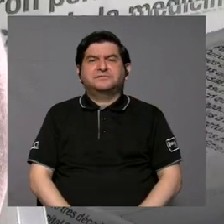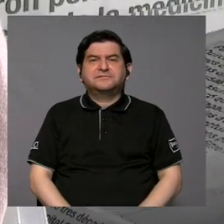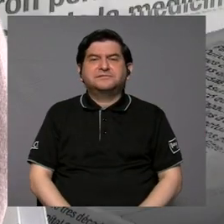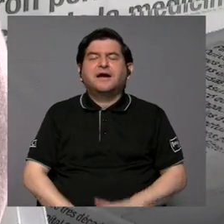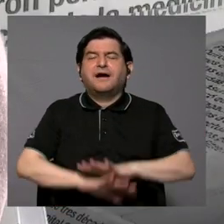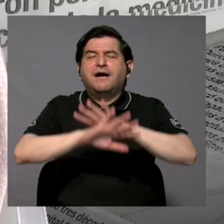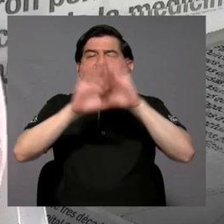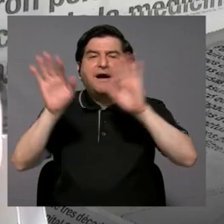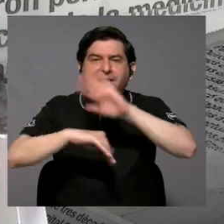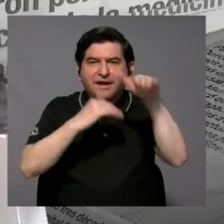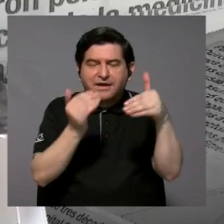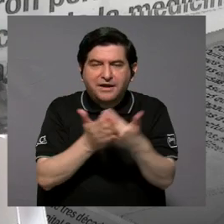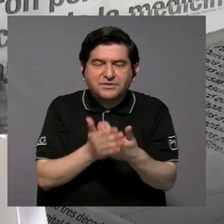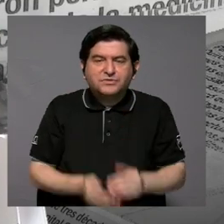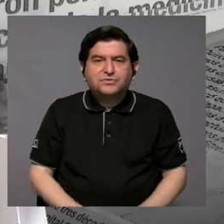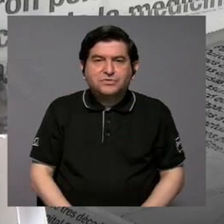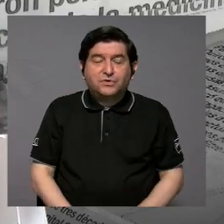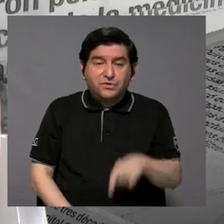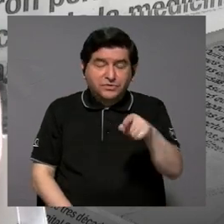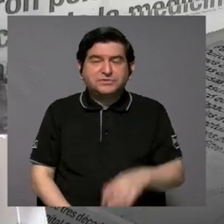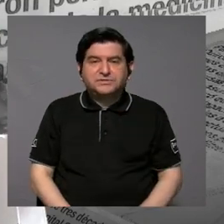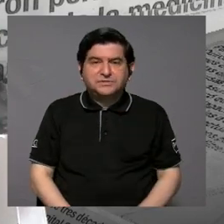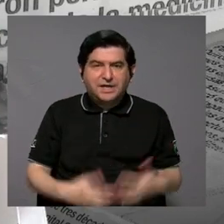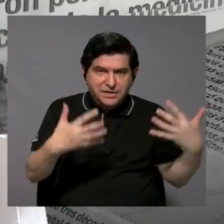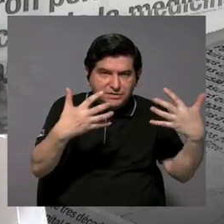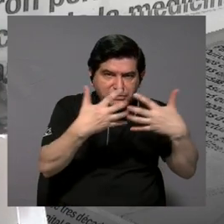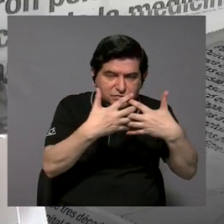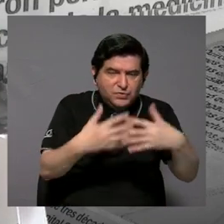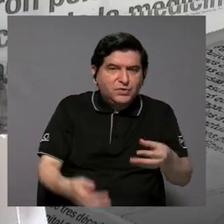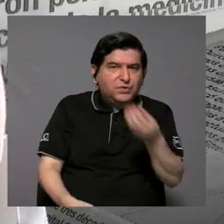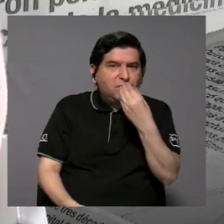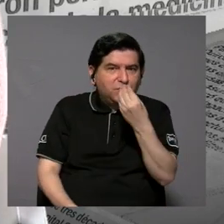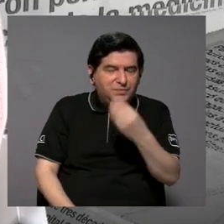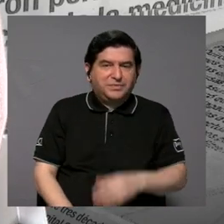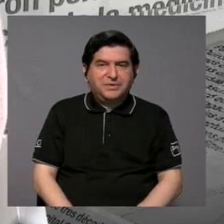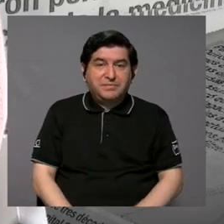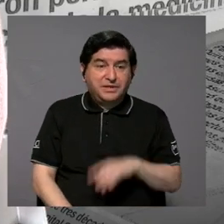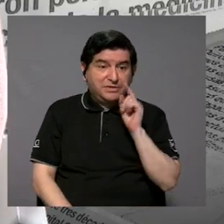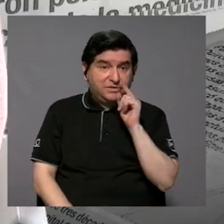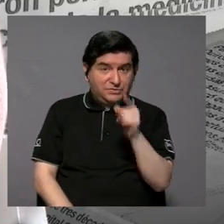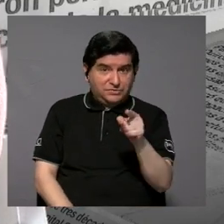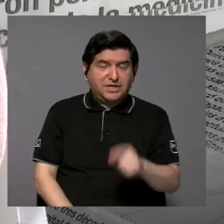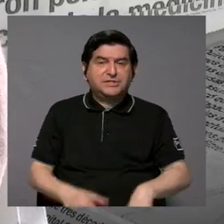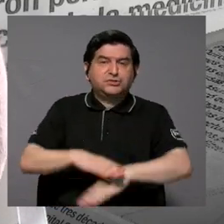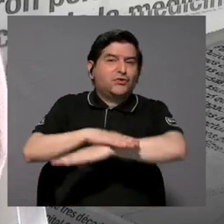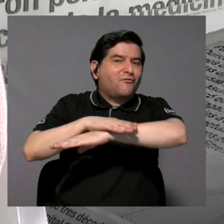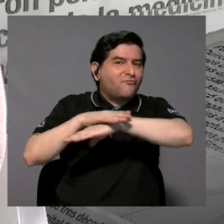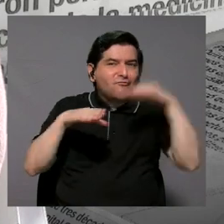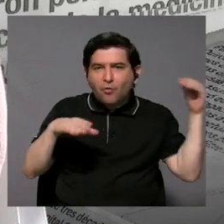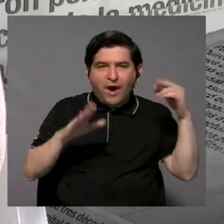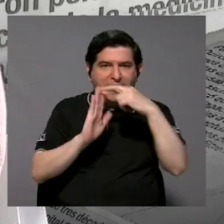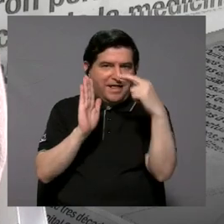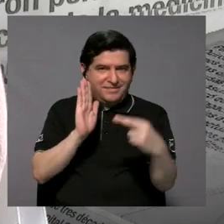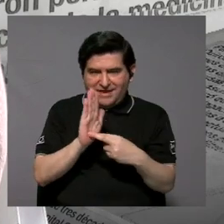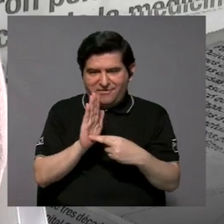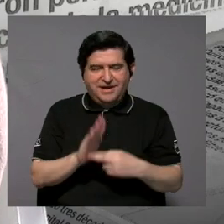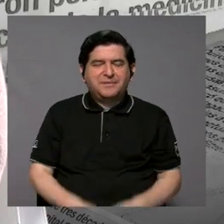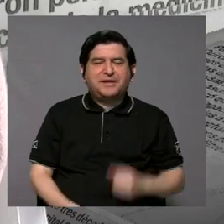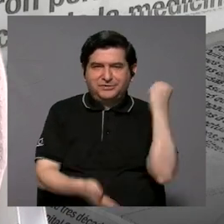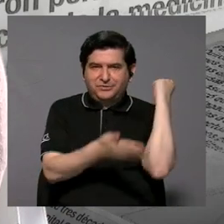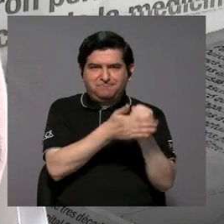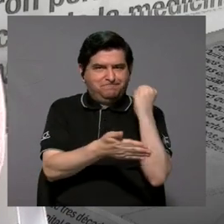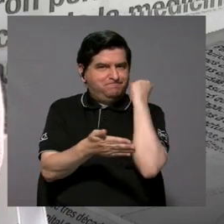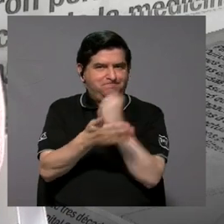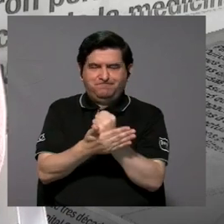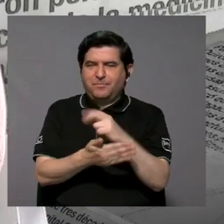más aclarar que todo lo que son los suplementos alimentarios, todo este tipo de productos, esos están fuera del reglamento de etiquetado frontal. Ellos,